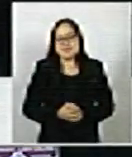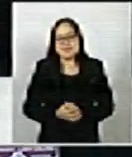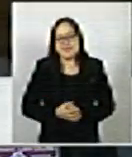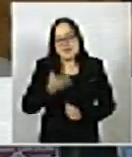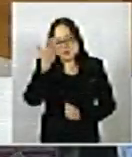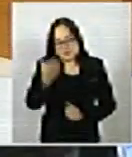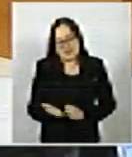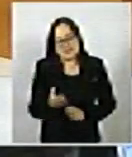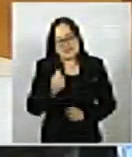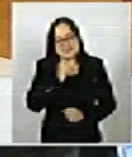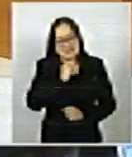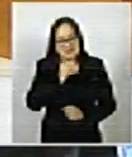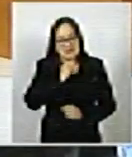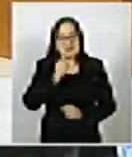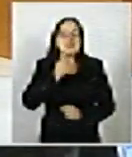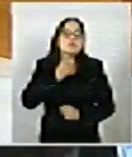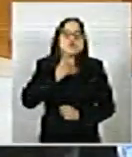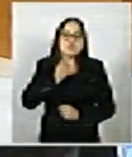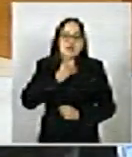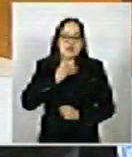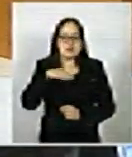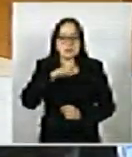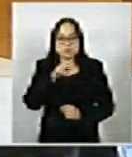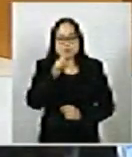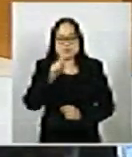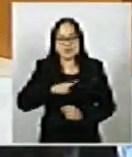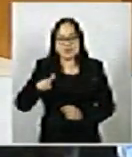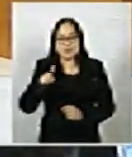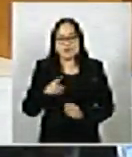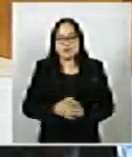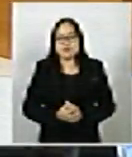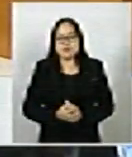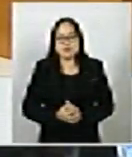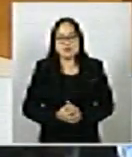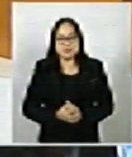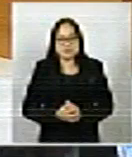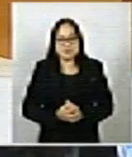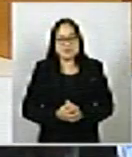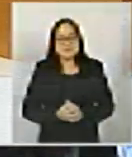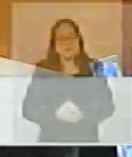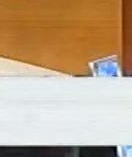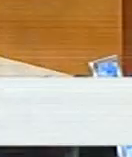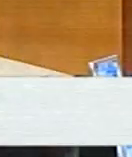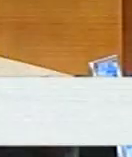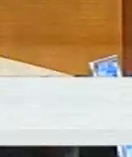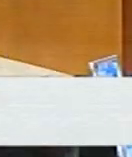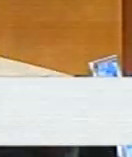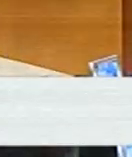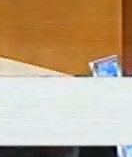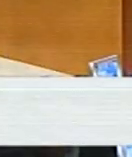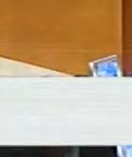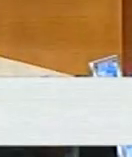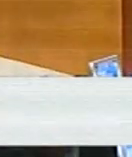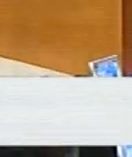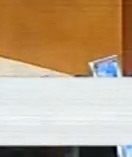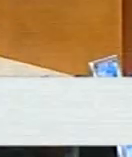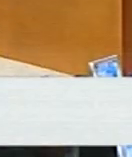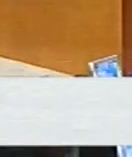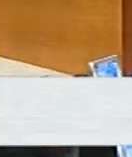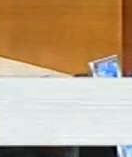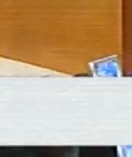a ustedes diputados luego acepta la pregunta adelante se nos venido discutiendo